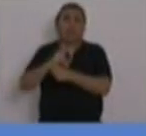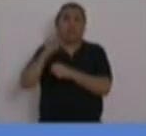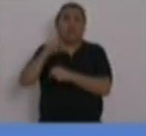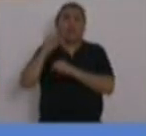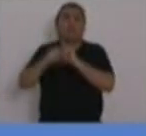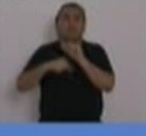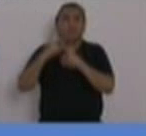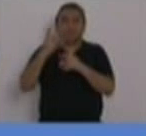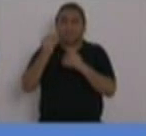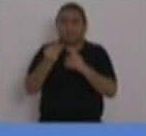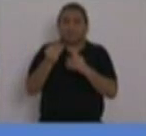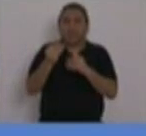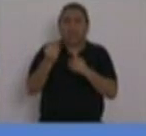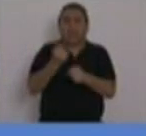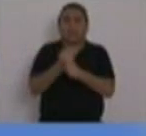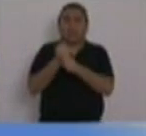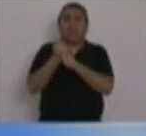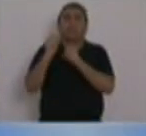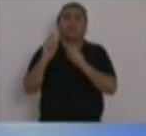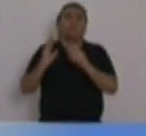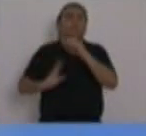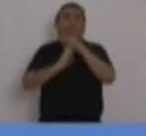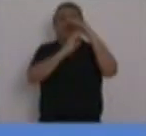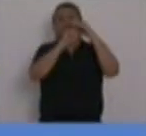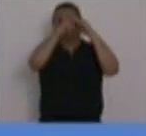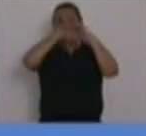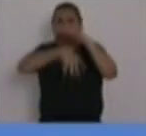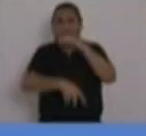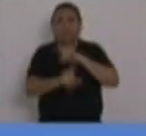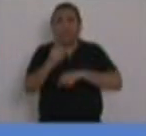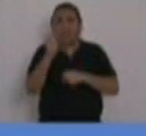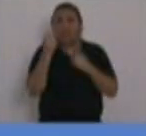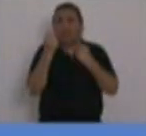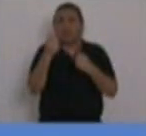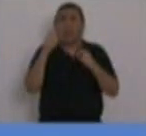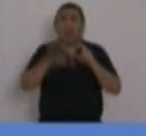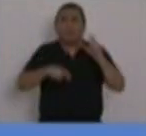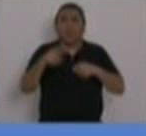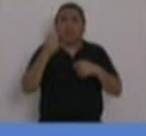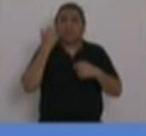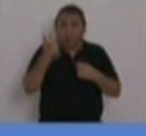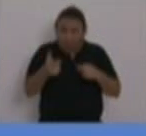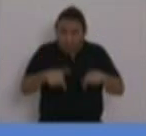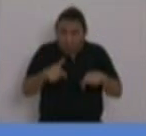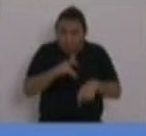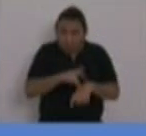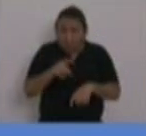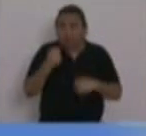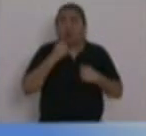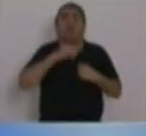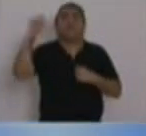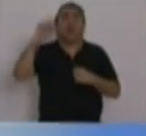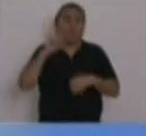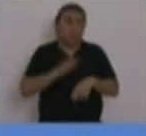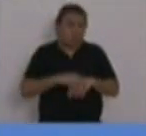algo se contrapone con el discurso que en su momento dio el exministro de Finanzas Finanzas y Hacienda, Nicolás Dujovne, al decir que